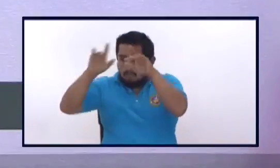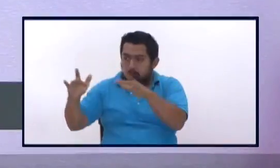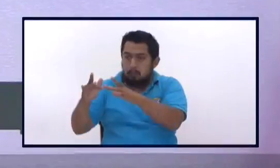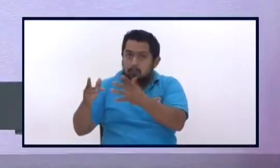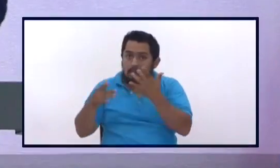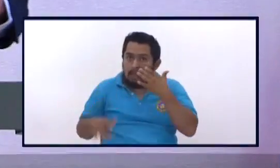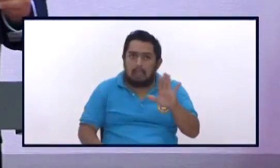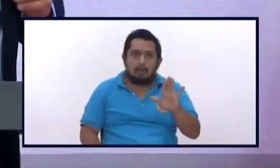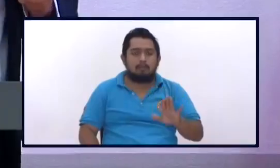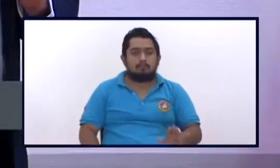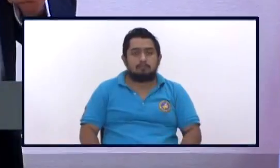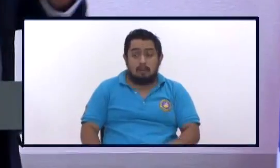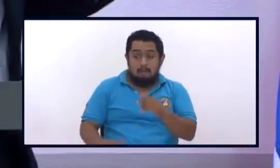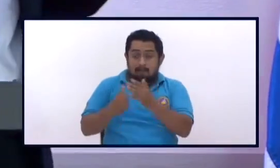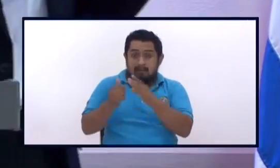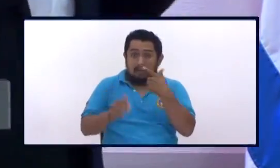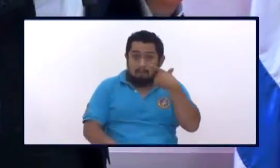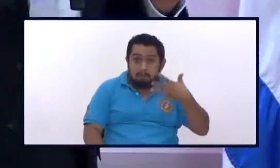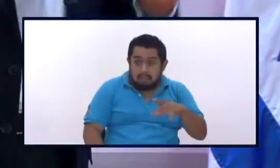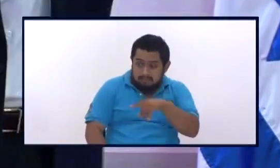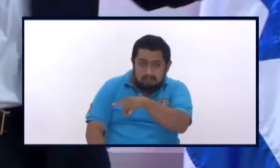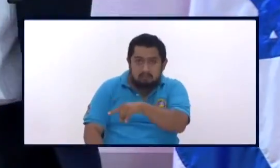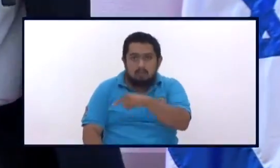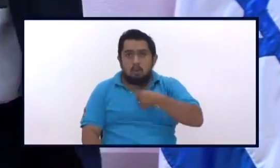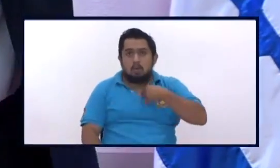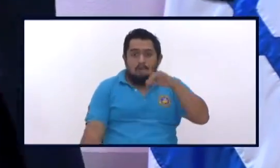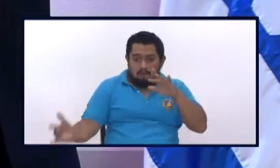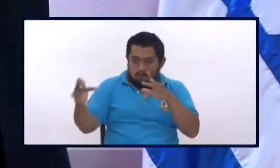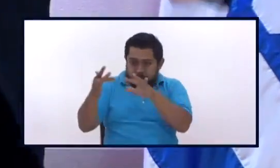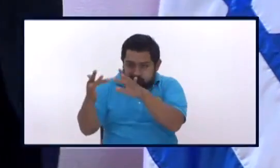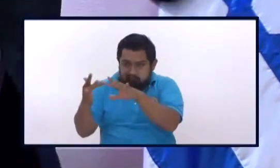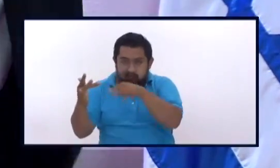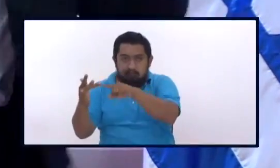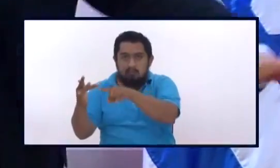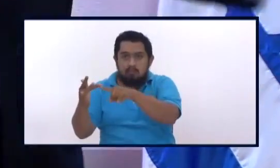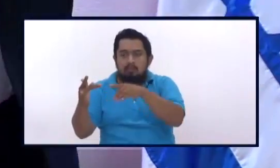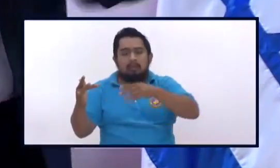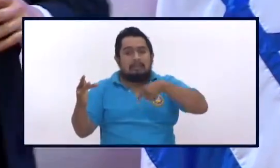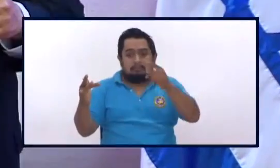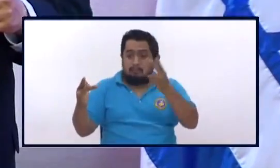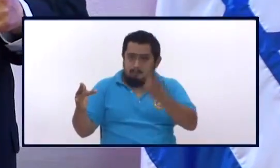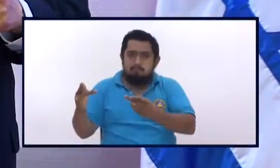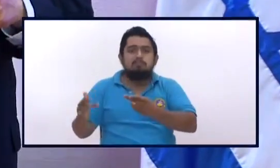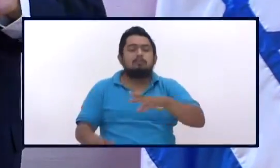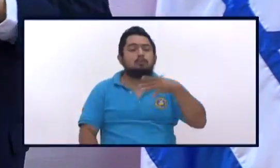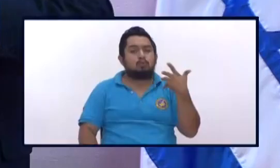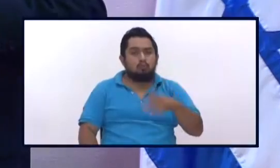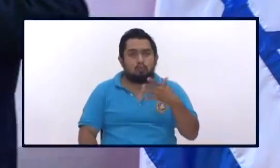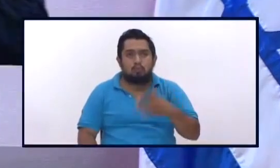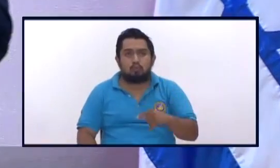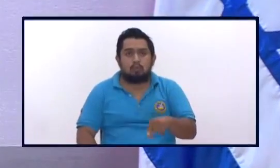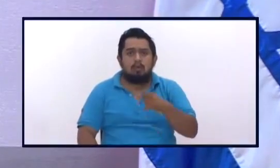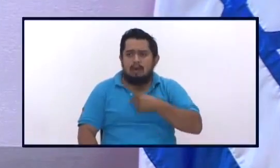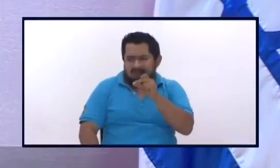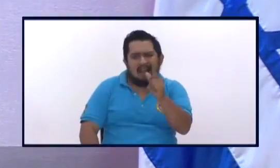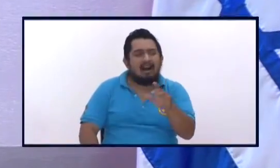peligro el peligro va a ser que sin querer queriendo conectarte a alguien y te va a salir caro porque usted quiere que